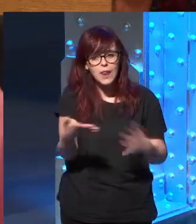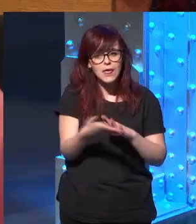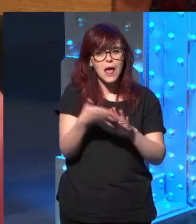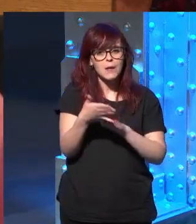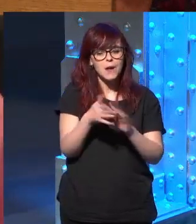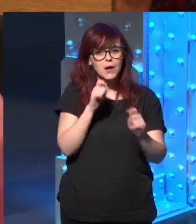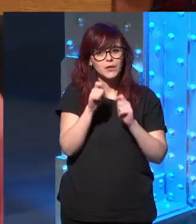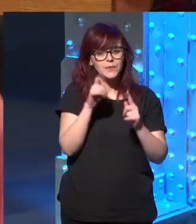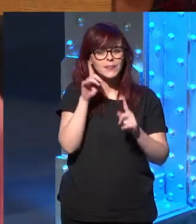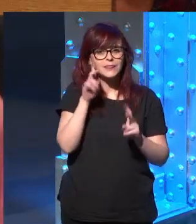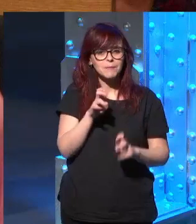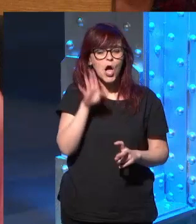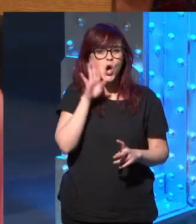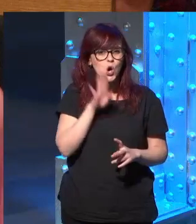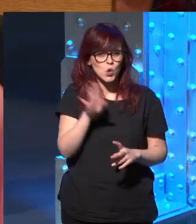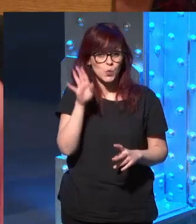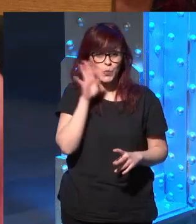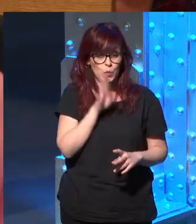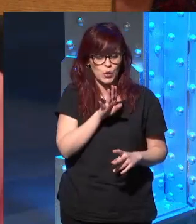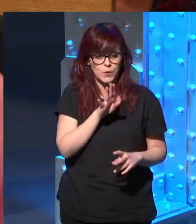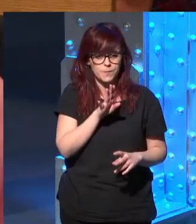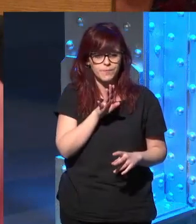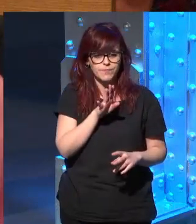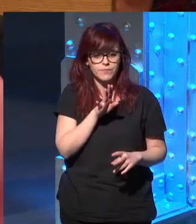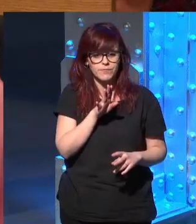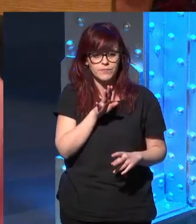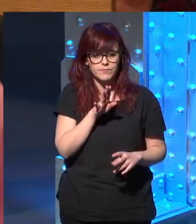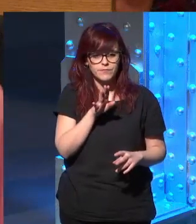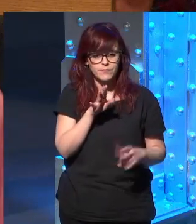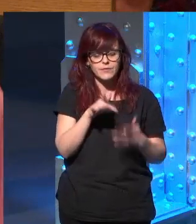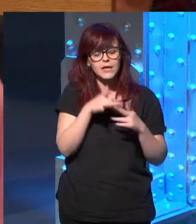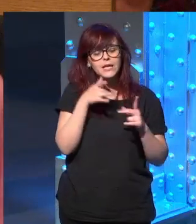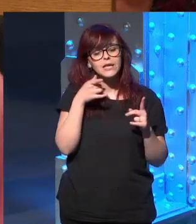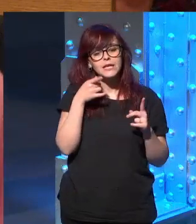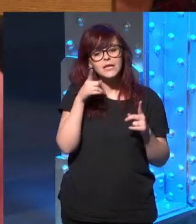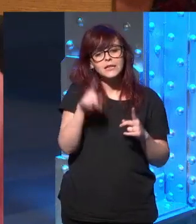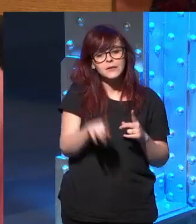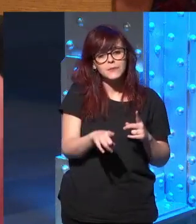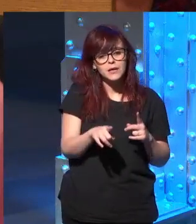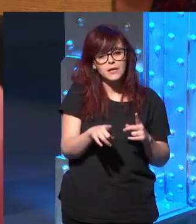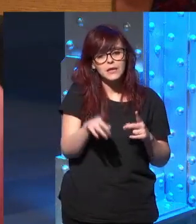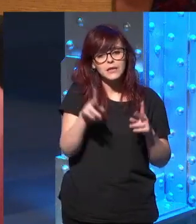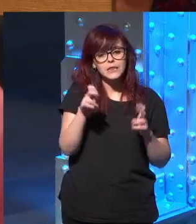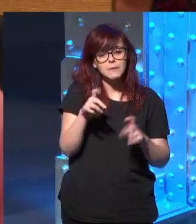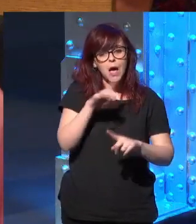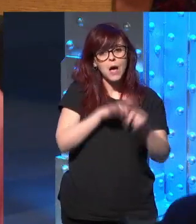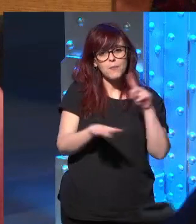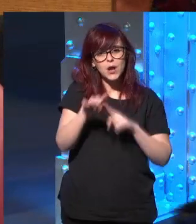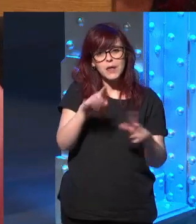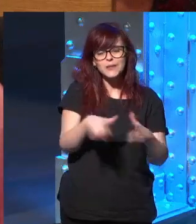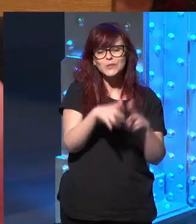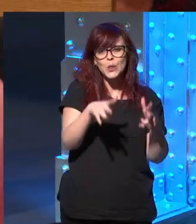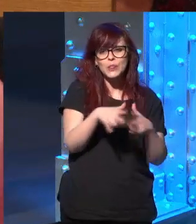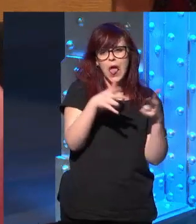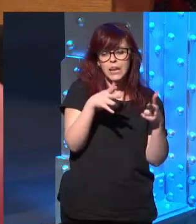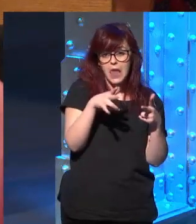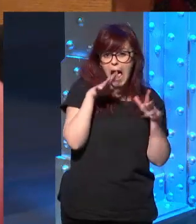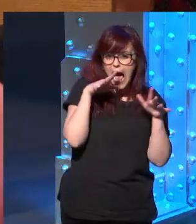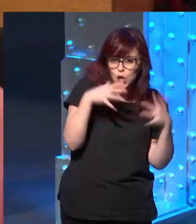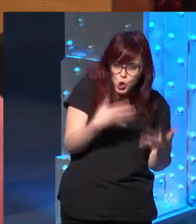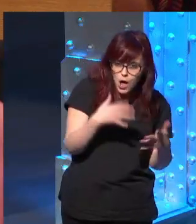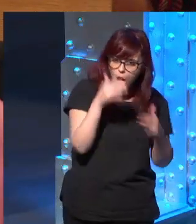la corrupción. ¿Y qué te lleva a escribir sobre los problemas sociales